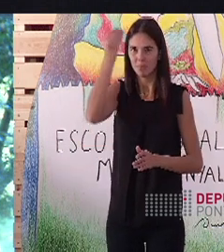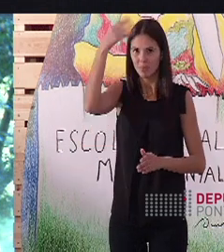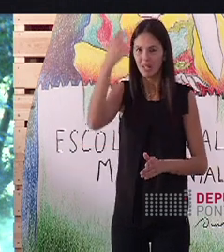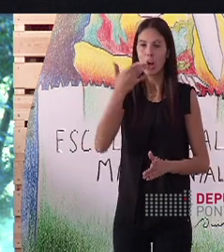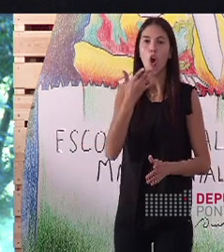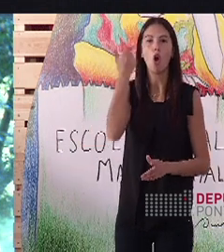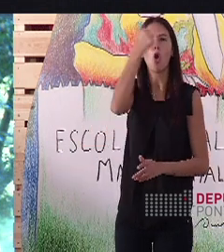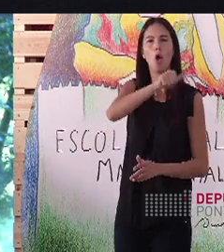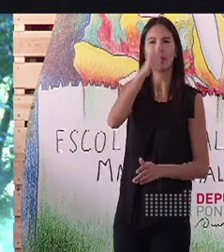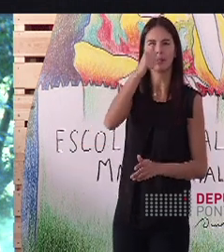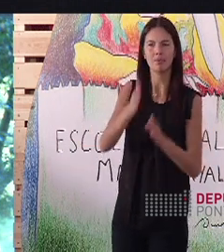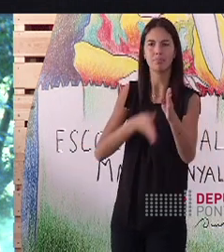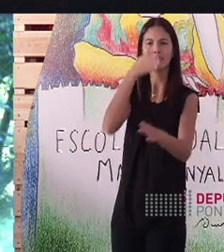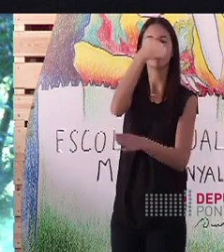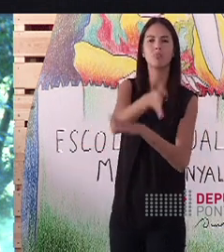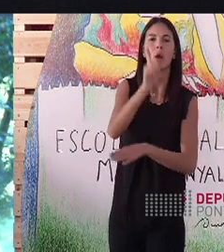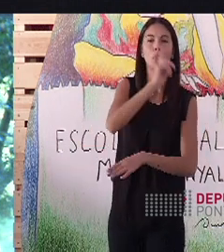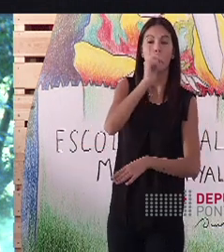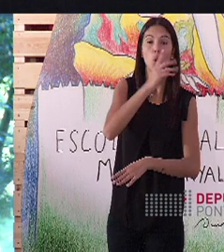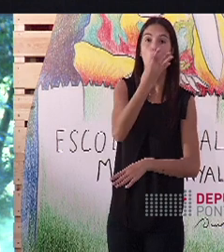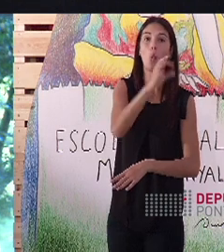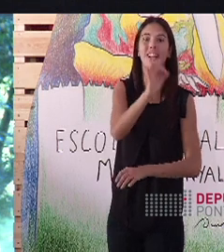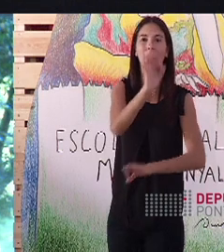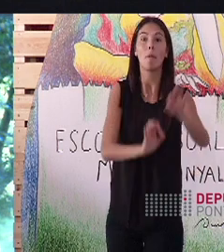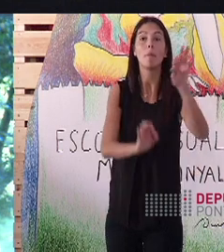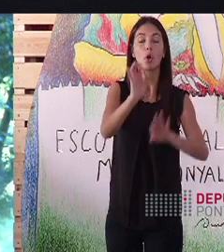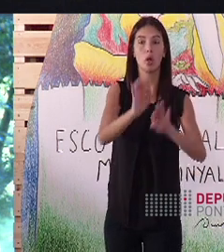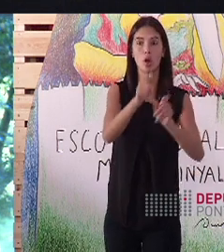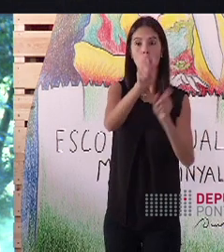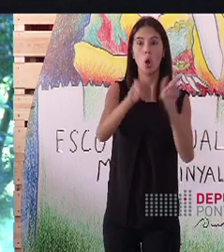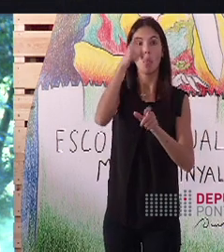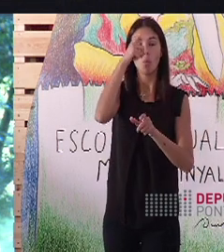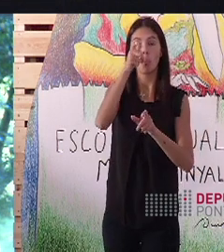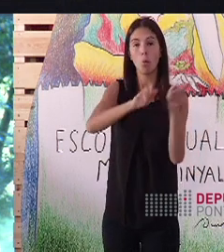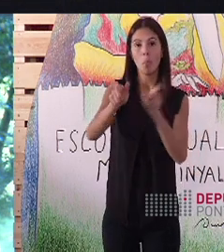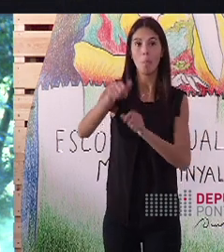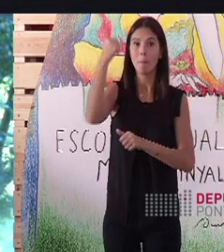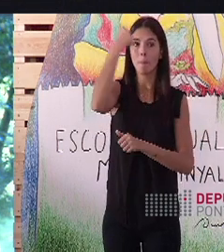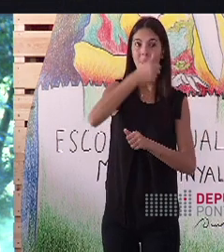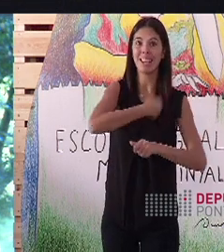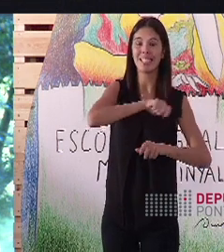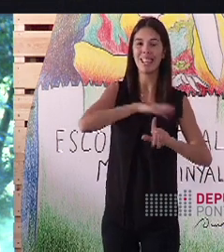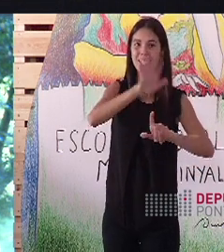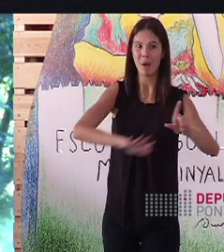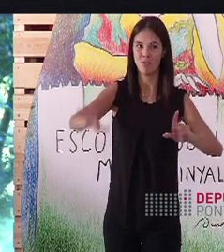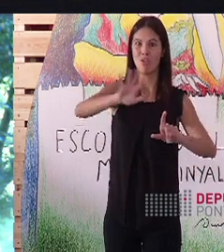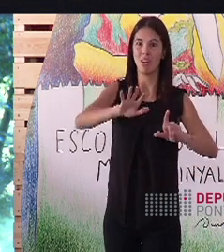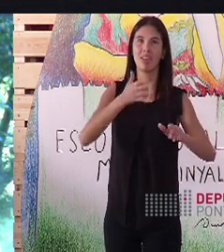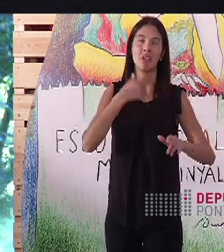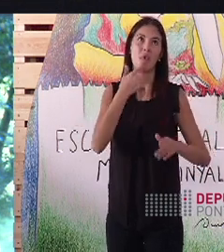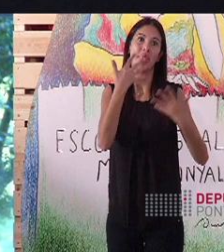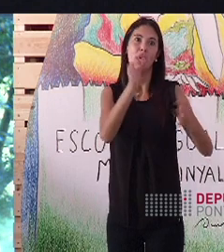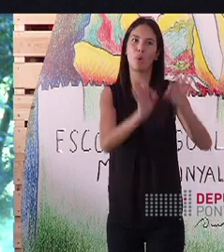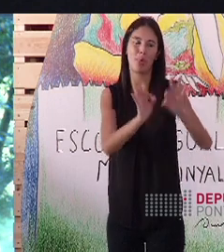hombres que acuden a prostitución son el 40% de la población masculina española, no estamos hablando de un